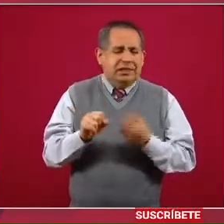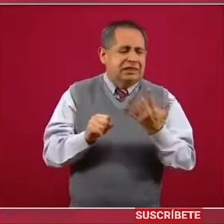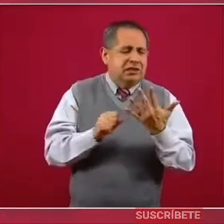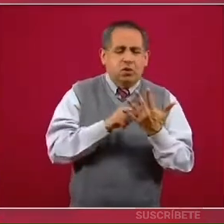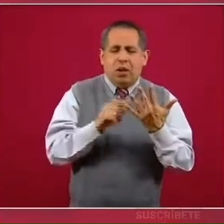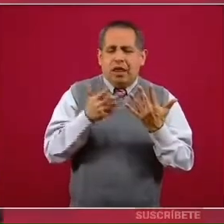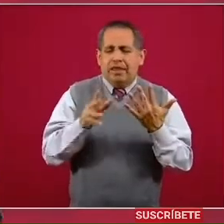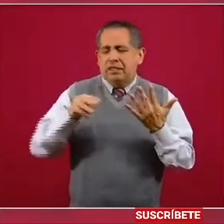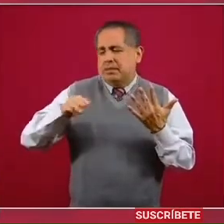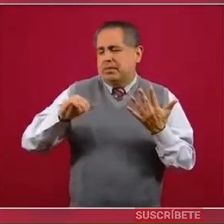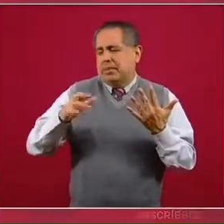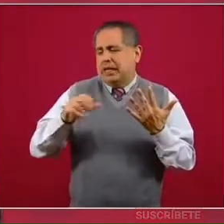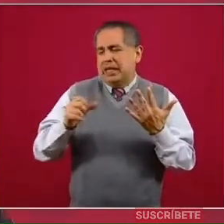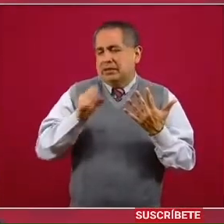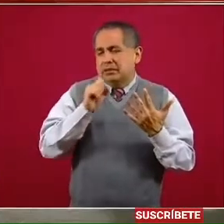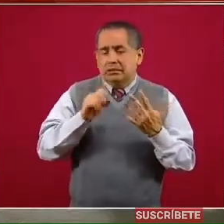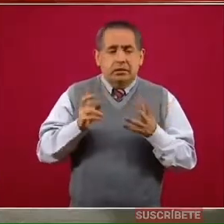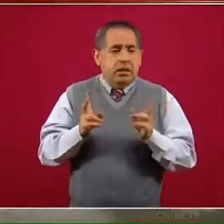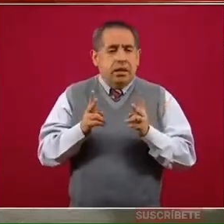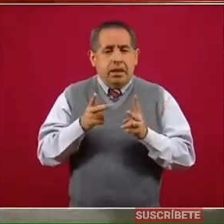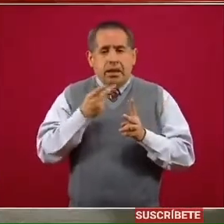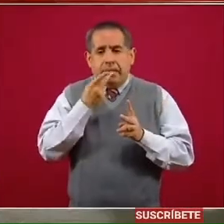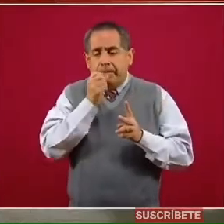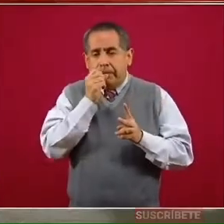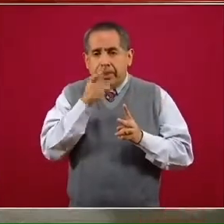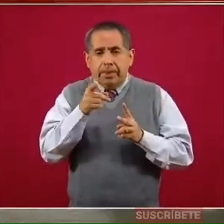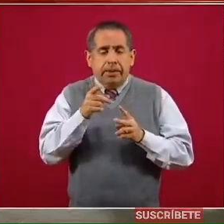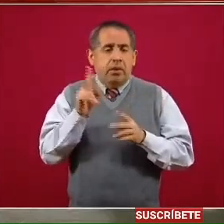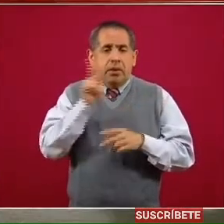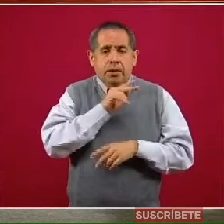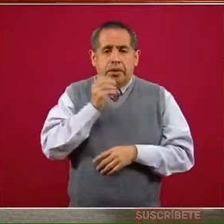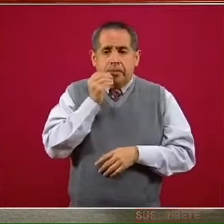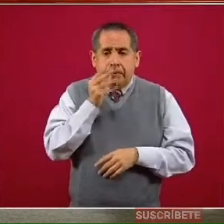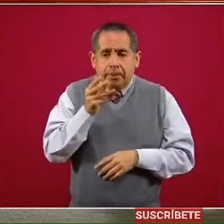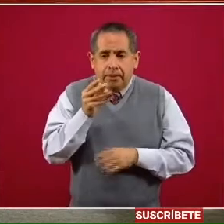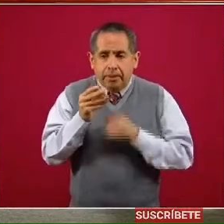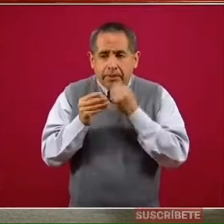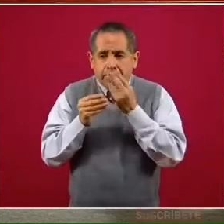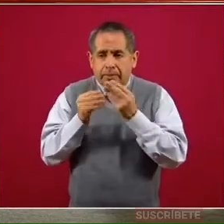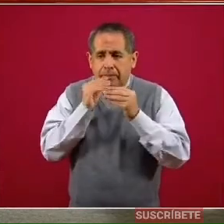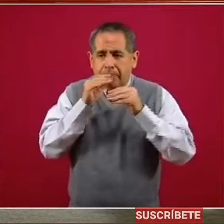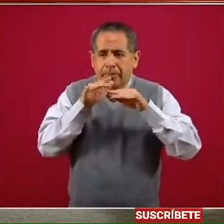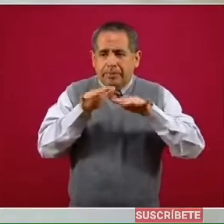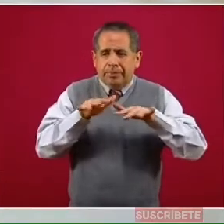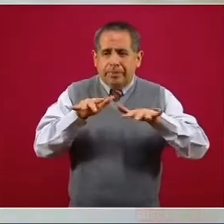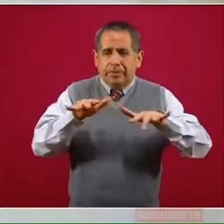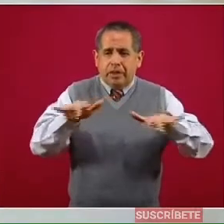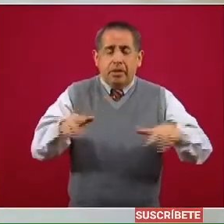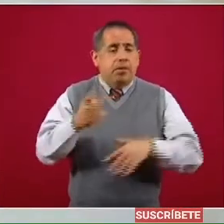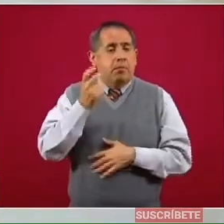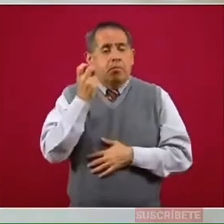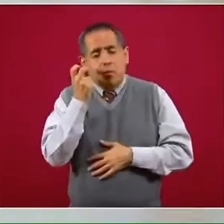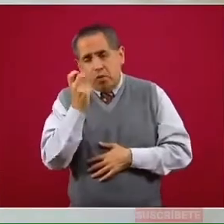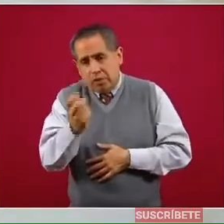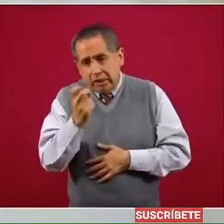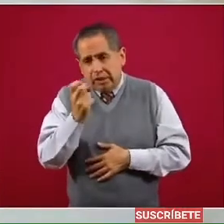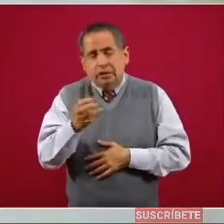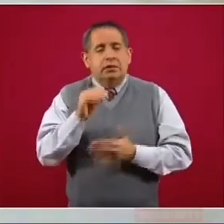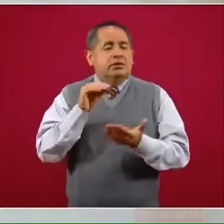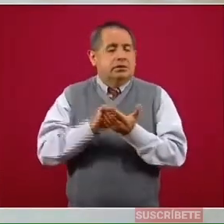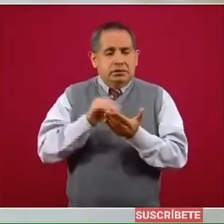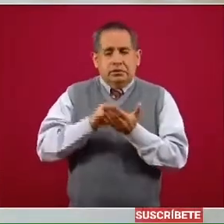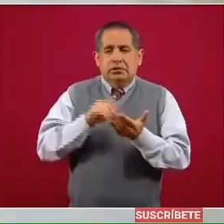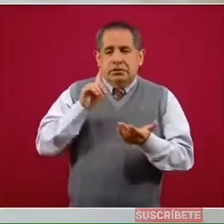micras, que proyectamos cuando hacemos estos esfuerzos respiratorios. Por eso es que las medidas de prevención siguen